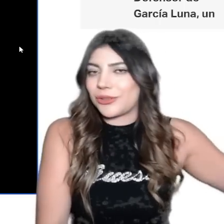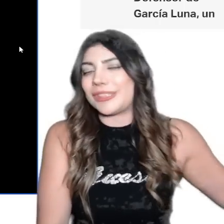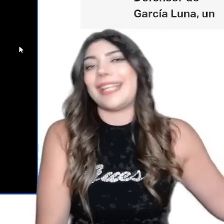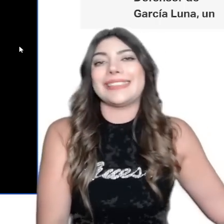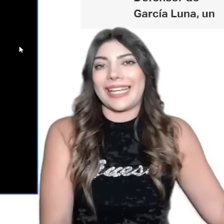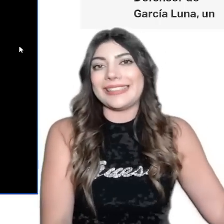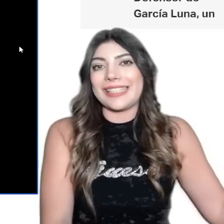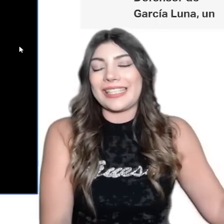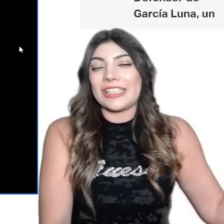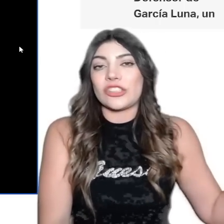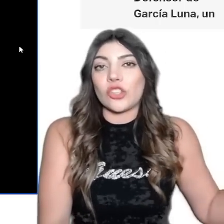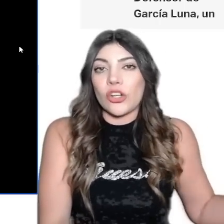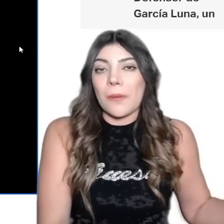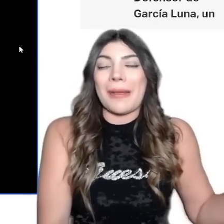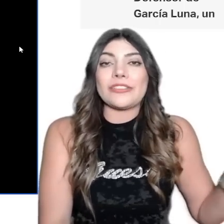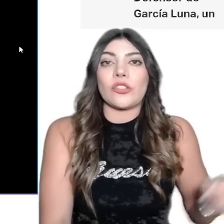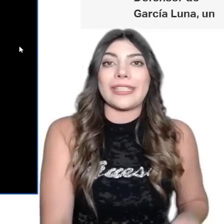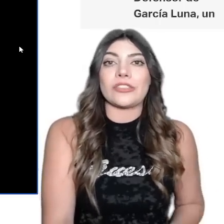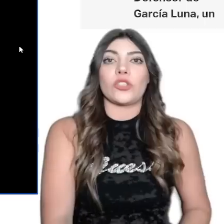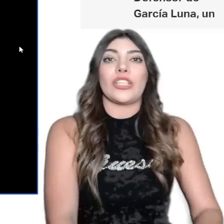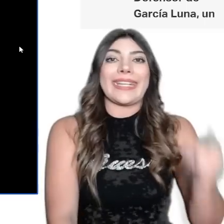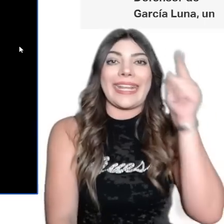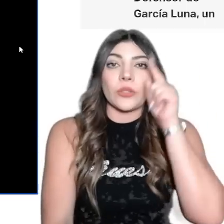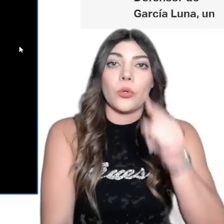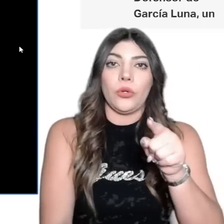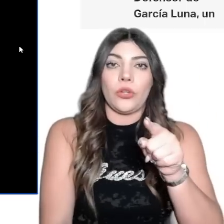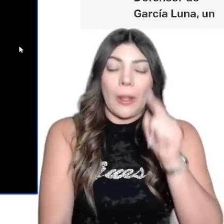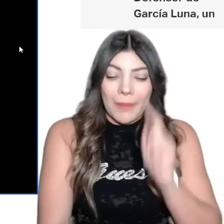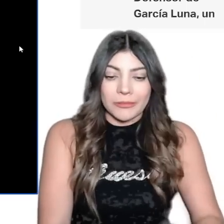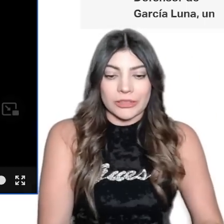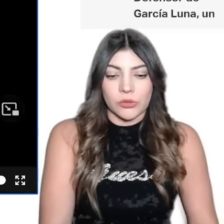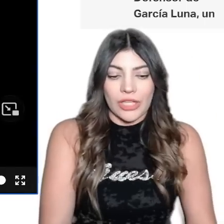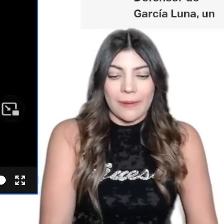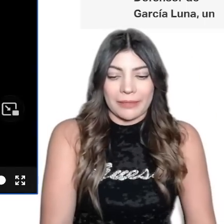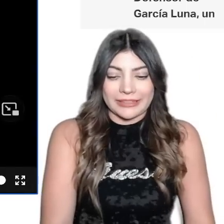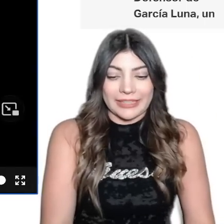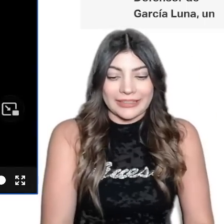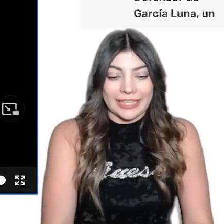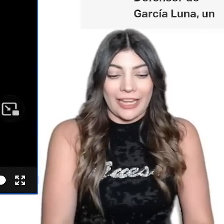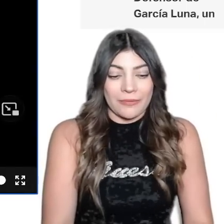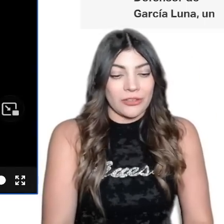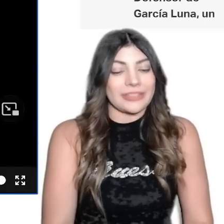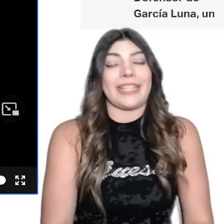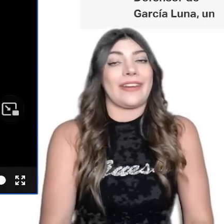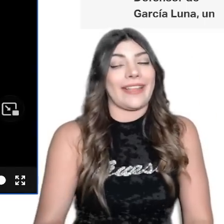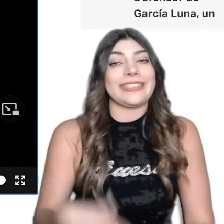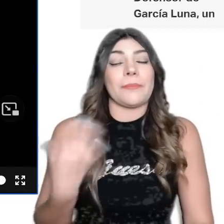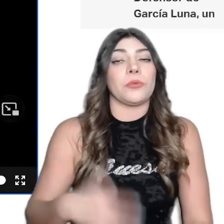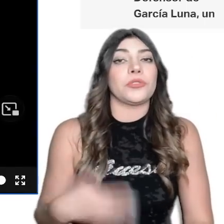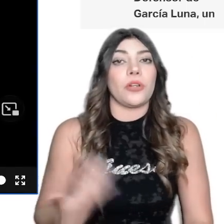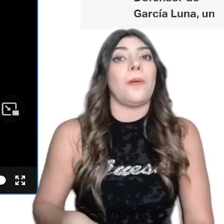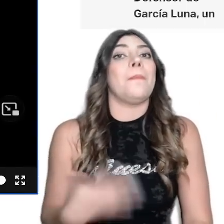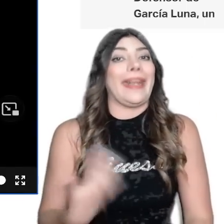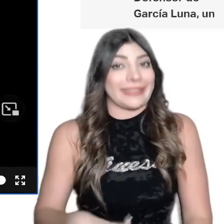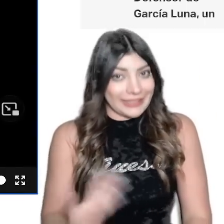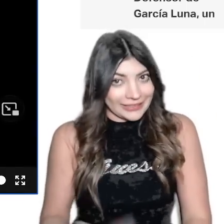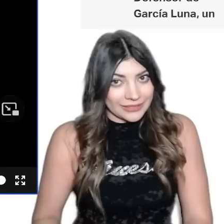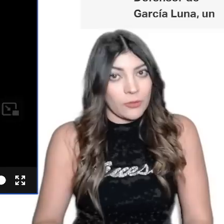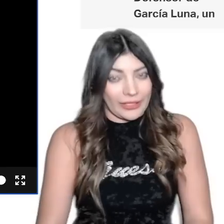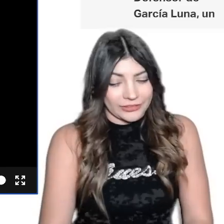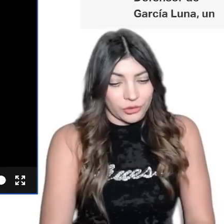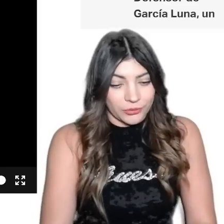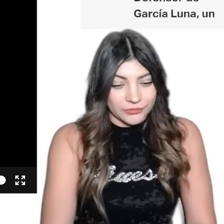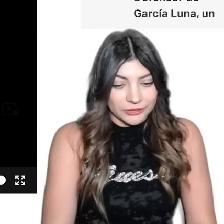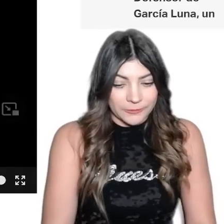vendedores de sustancias son más honestos que tú. Vamos a escuchar al presidente, amigos, que de verdad se puso